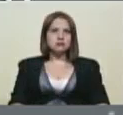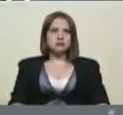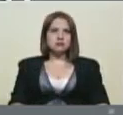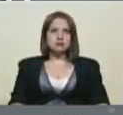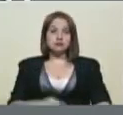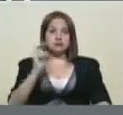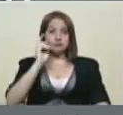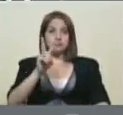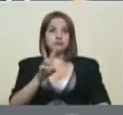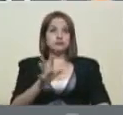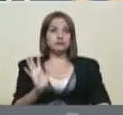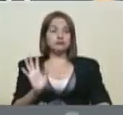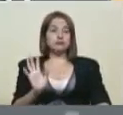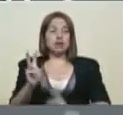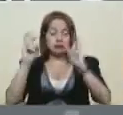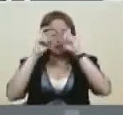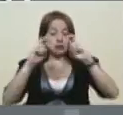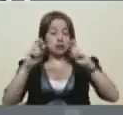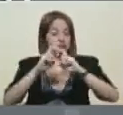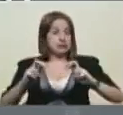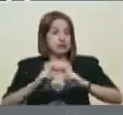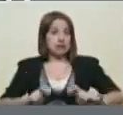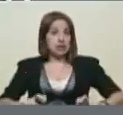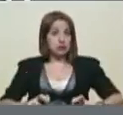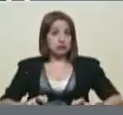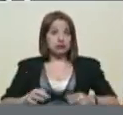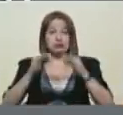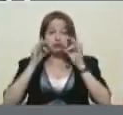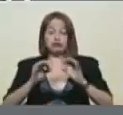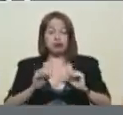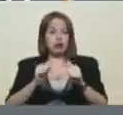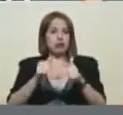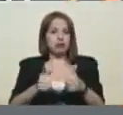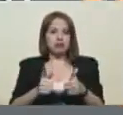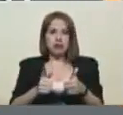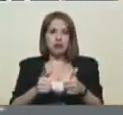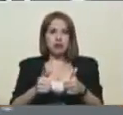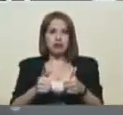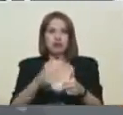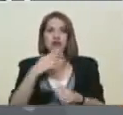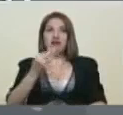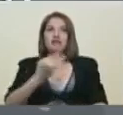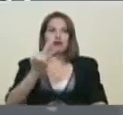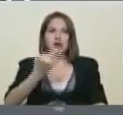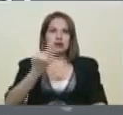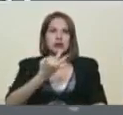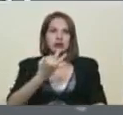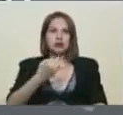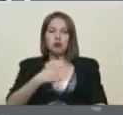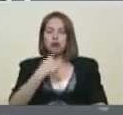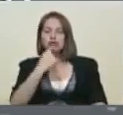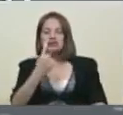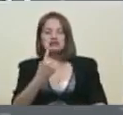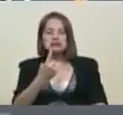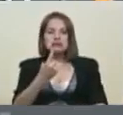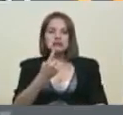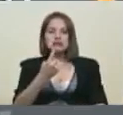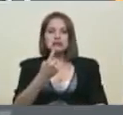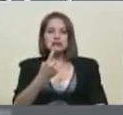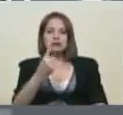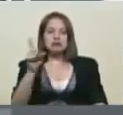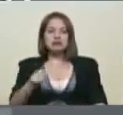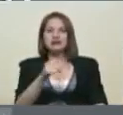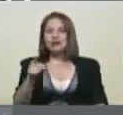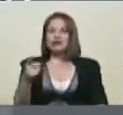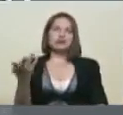Mira, si la investigación aún no ha arrancado, obviamente lo que yo te puedo decir